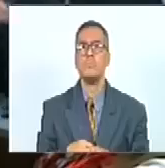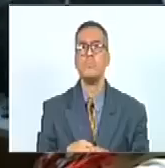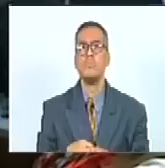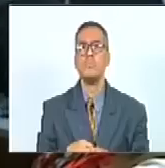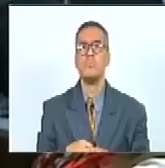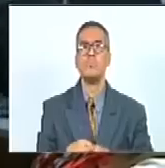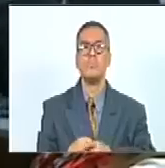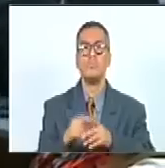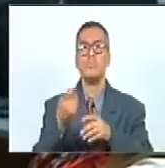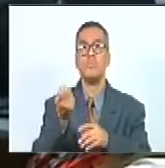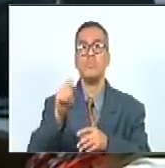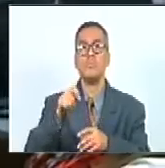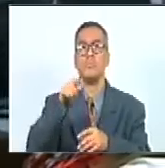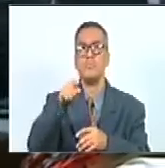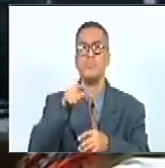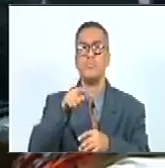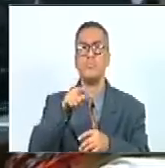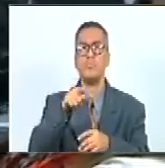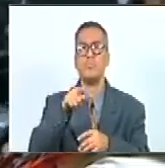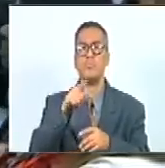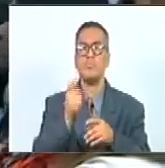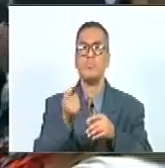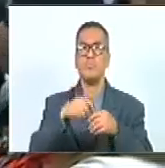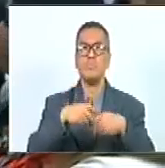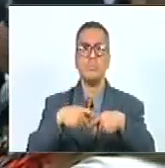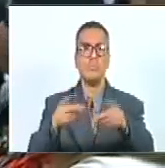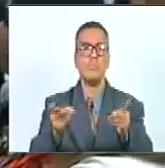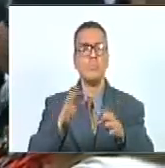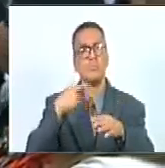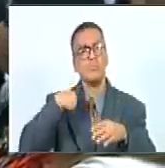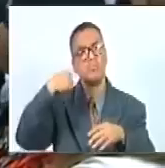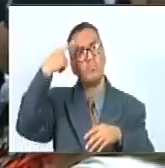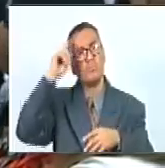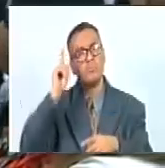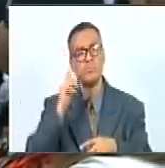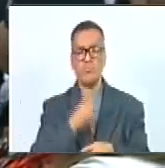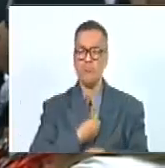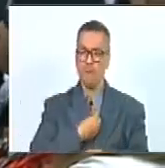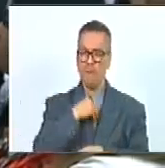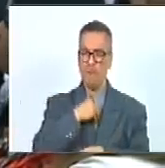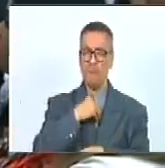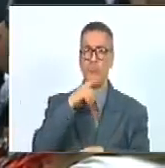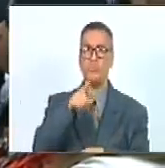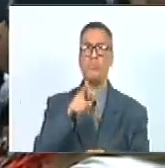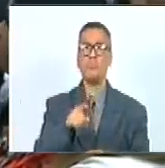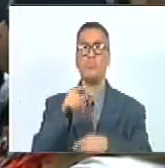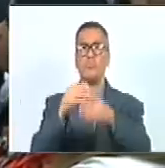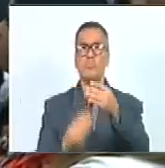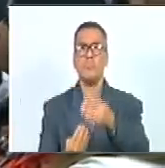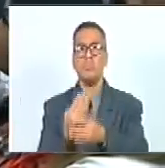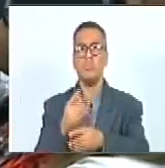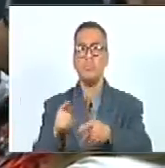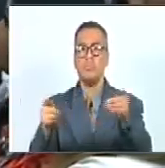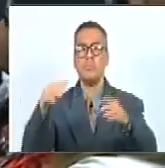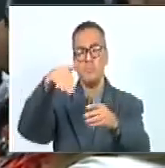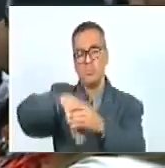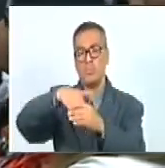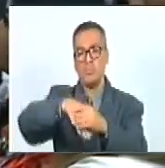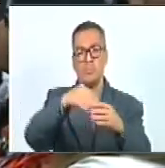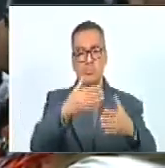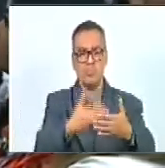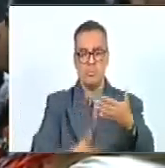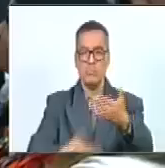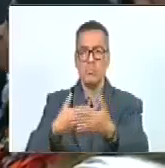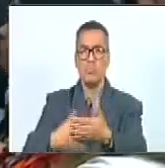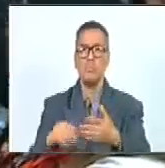Y agreguémosle a eso una distribución al menos extraña de esas boletas de votación.